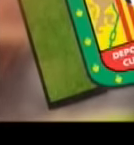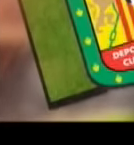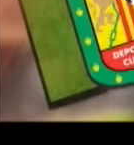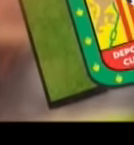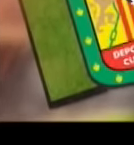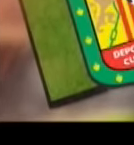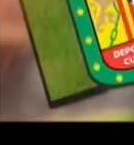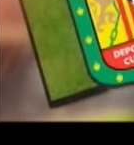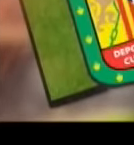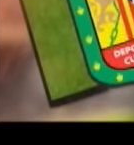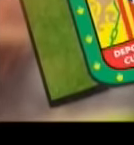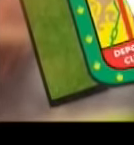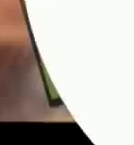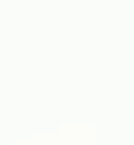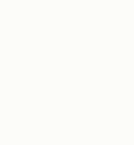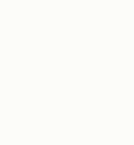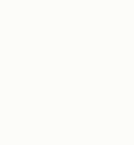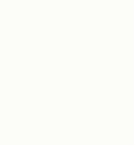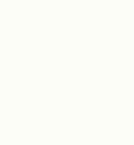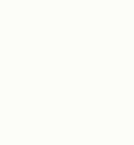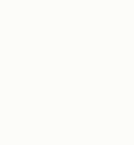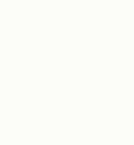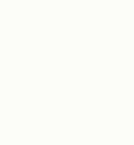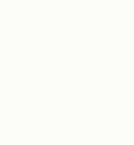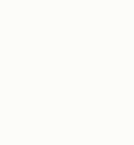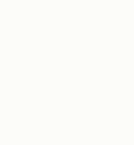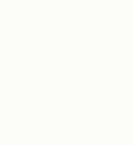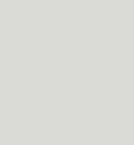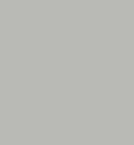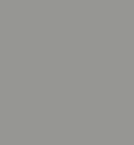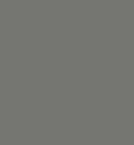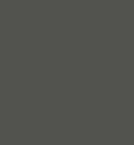por Ecuador TV, somos fútbol.